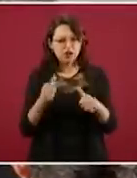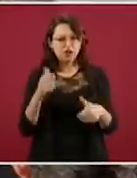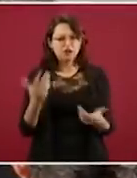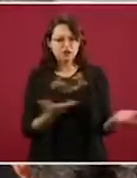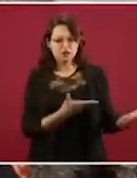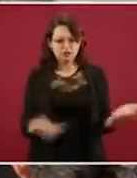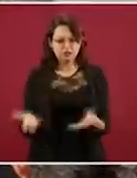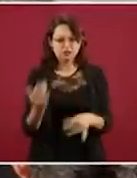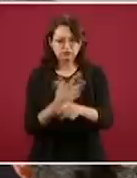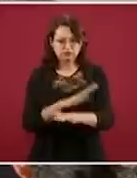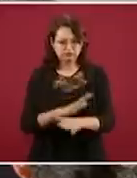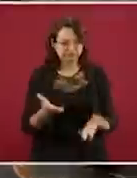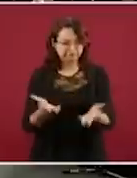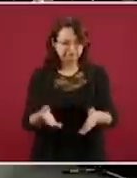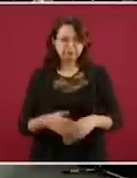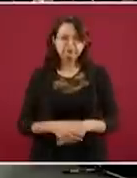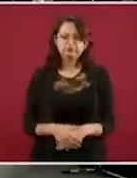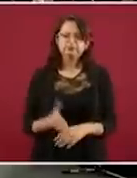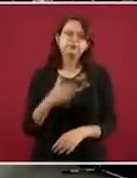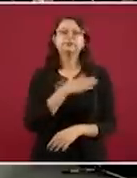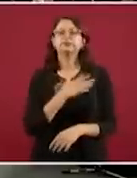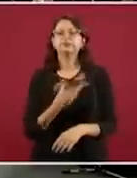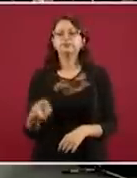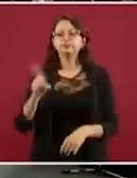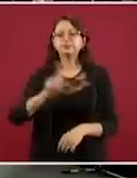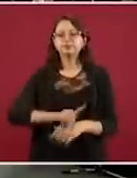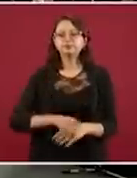cómo es? Buenos días.